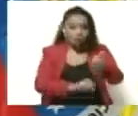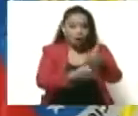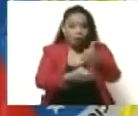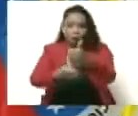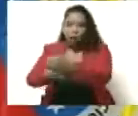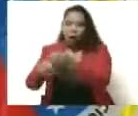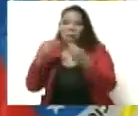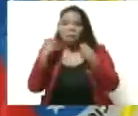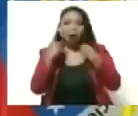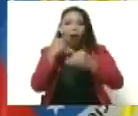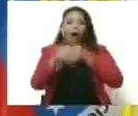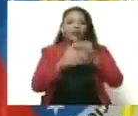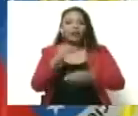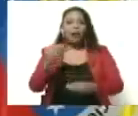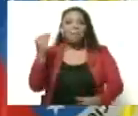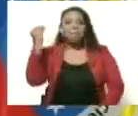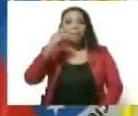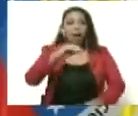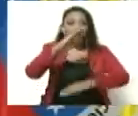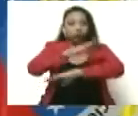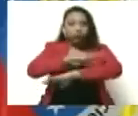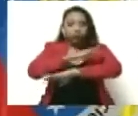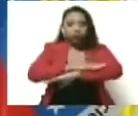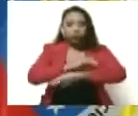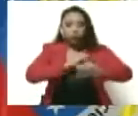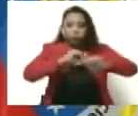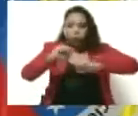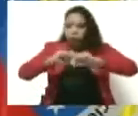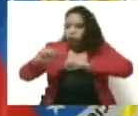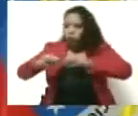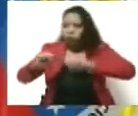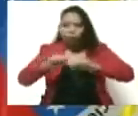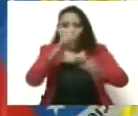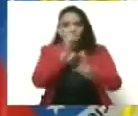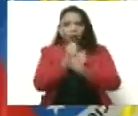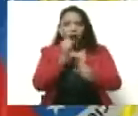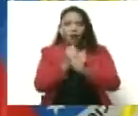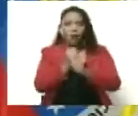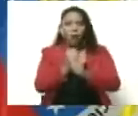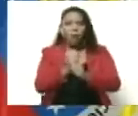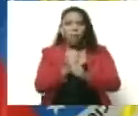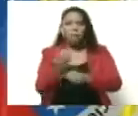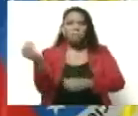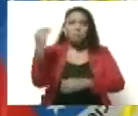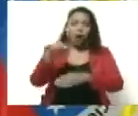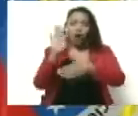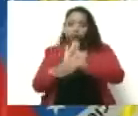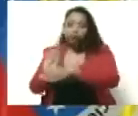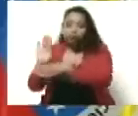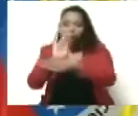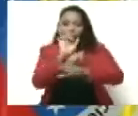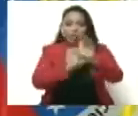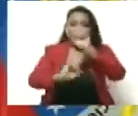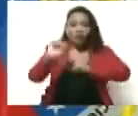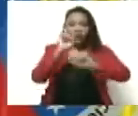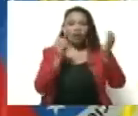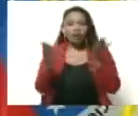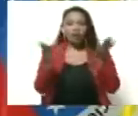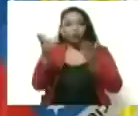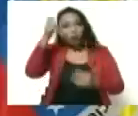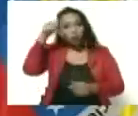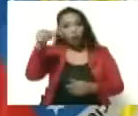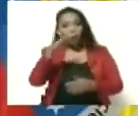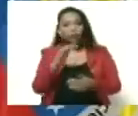garantizar una actuación que garantice la protección, la defensa y el servicio al pueblo.